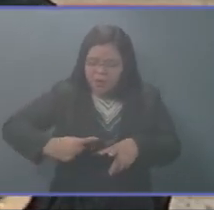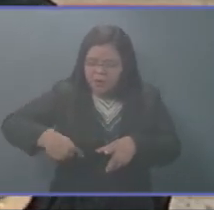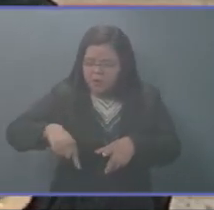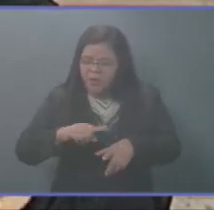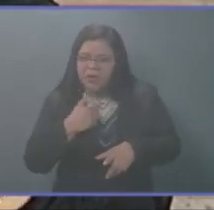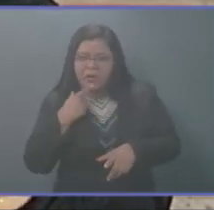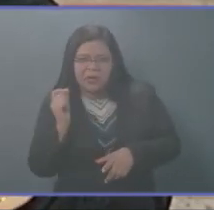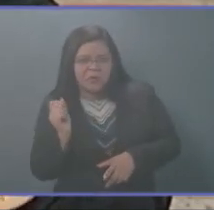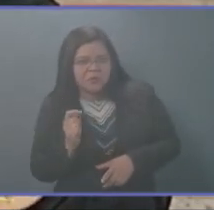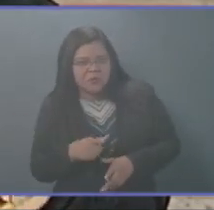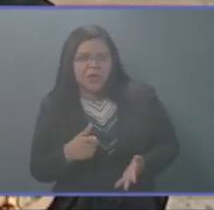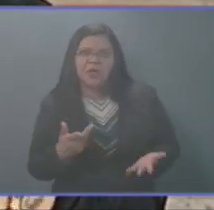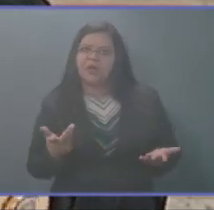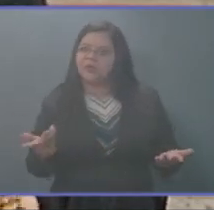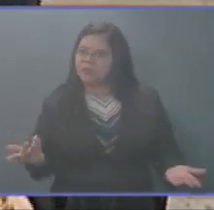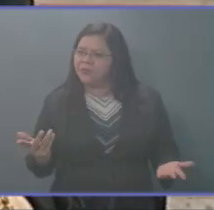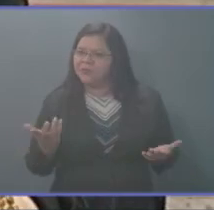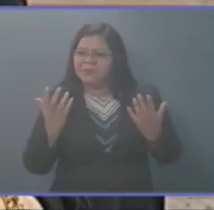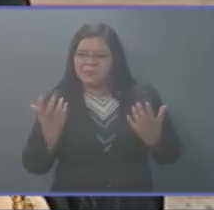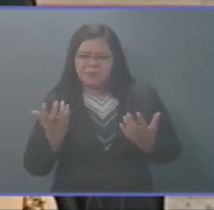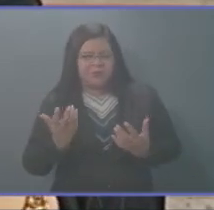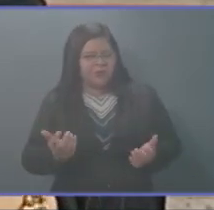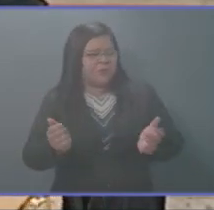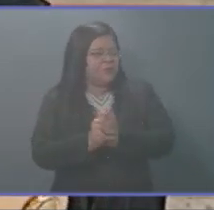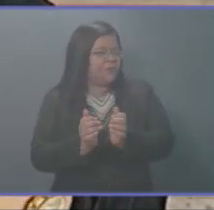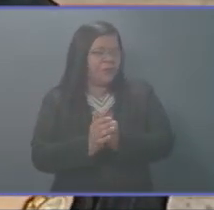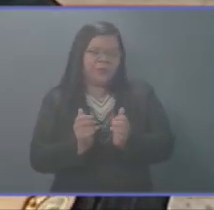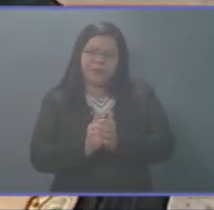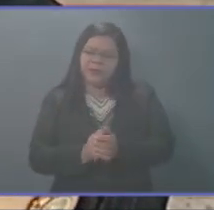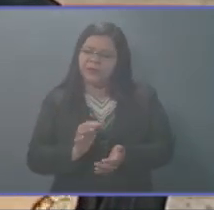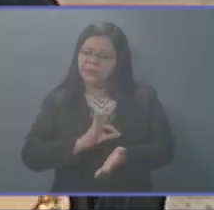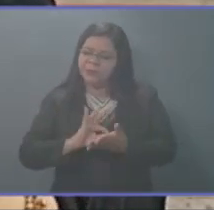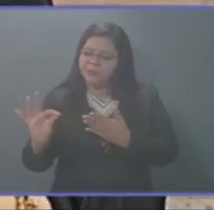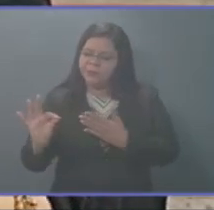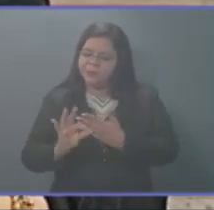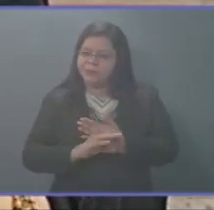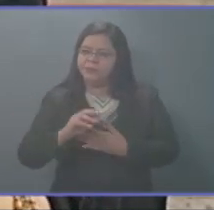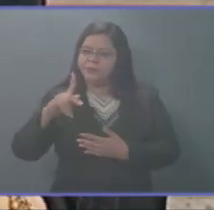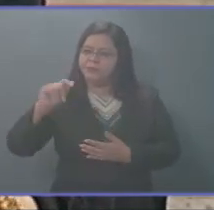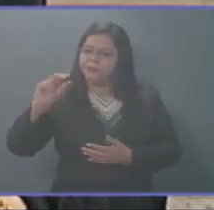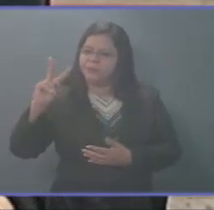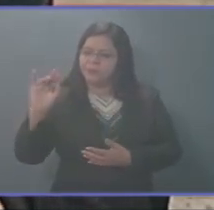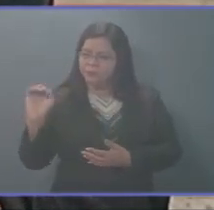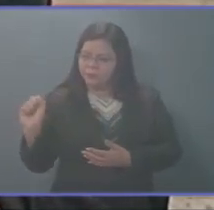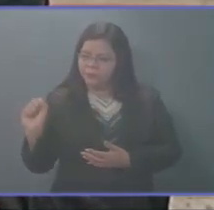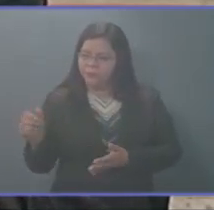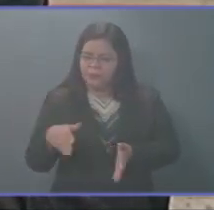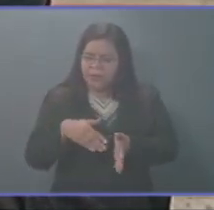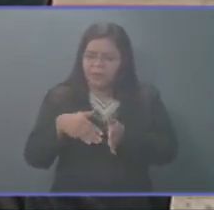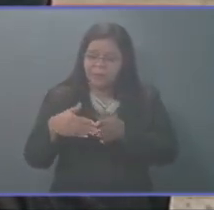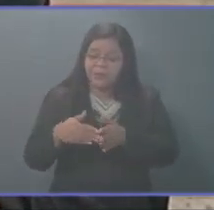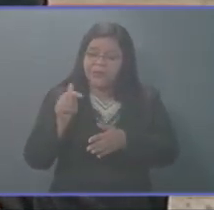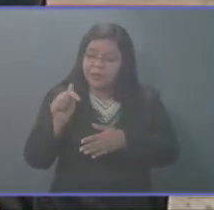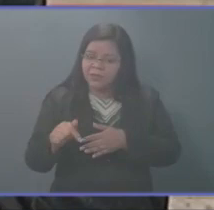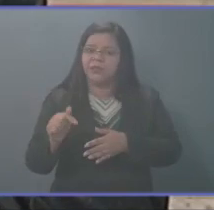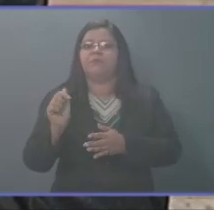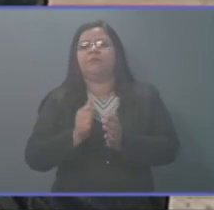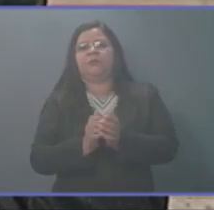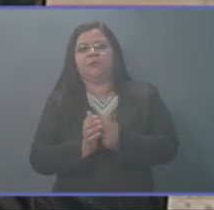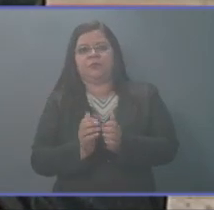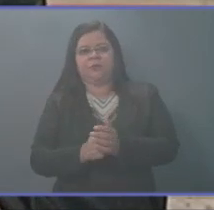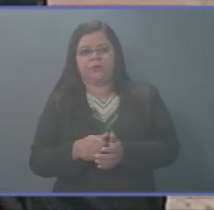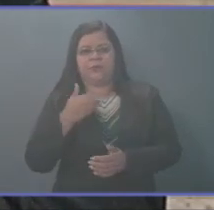garantía, ¿verdad? Una serie de problemas, proyectos de las pavas que desde que nació con problemas allá por